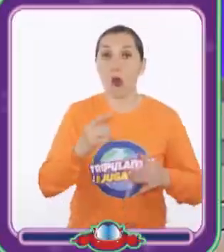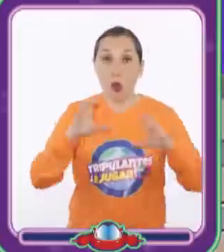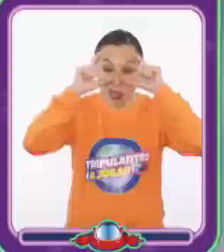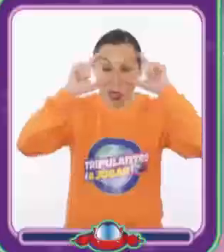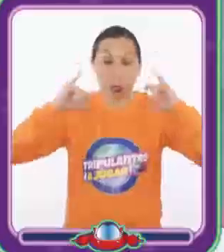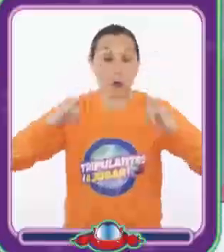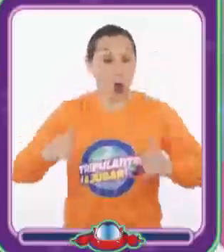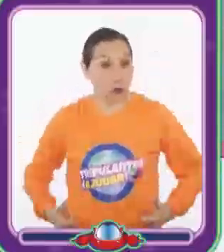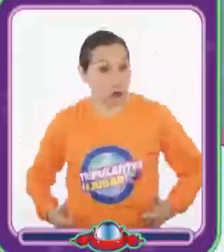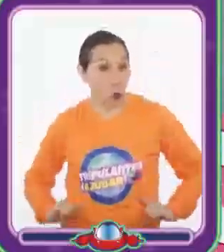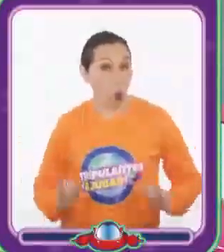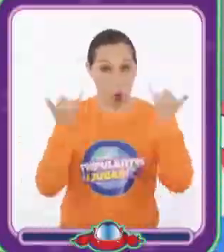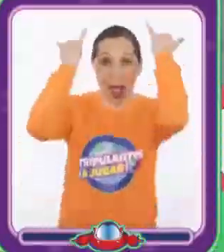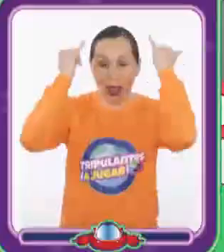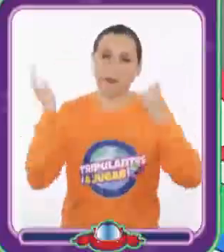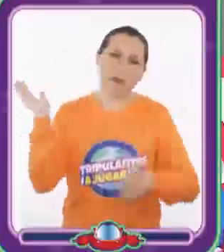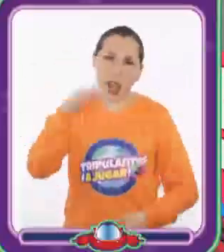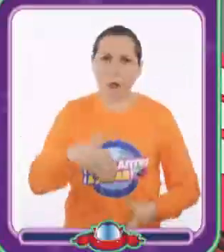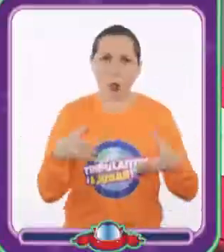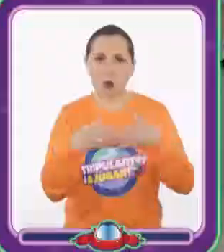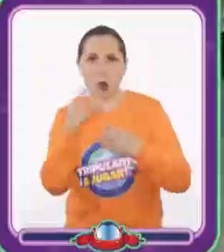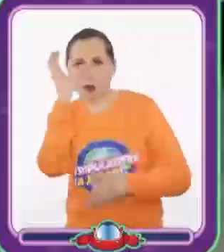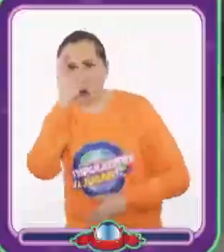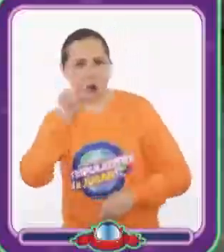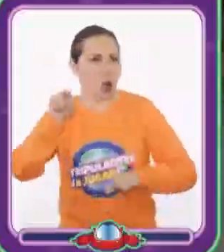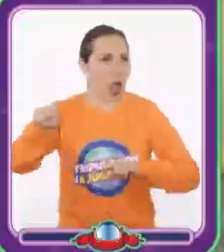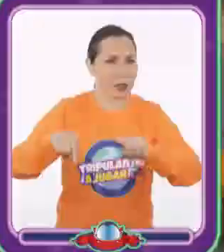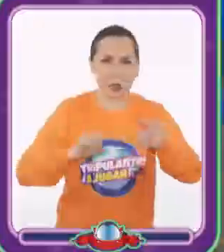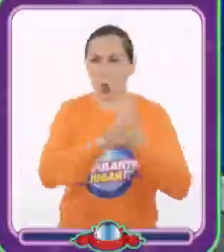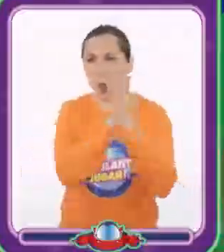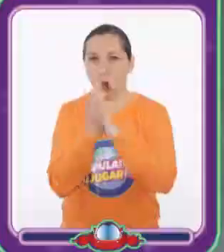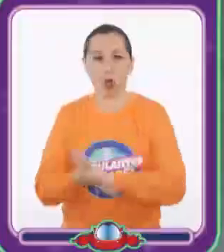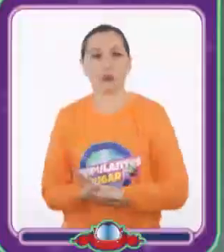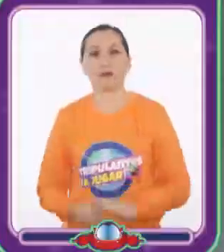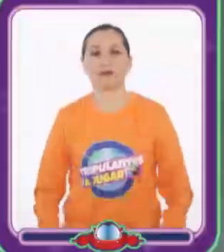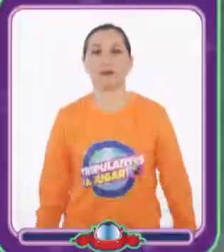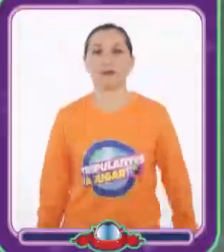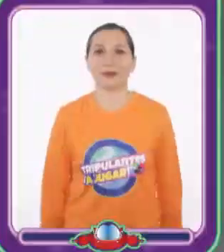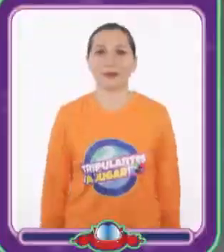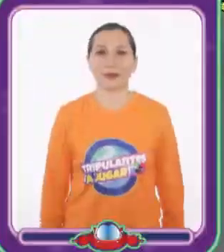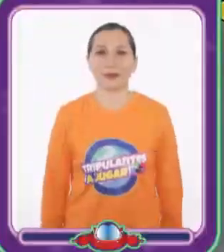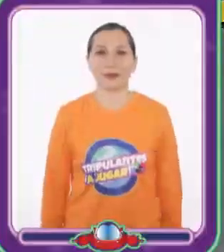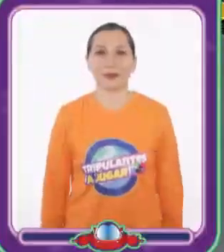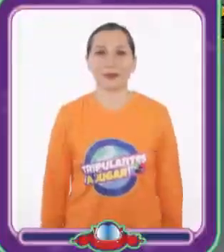a jugar! ¡Vamos, tripulación! ¡Buscando por todos lados!